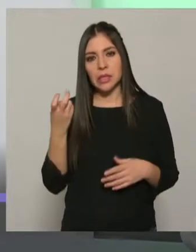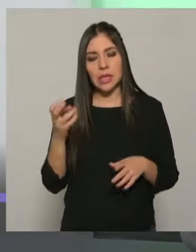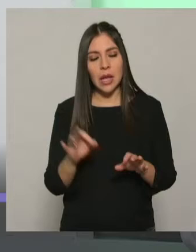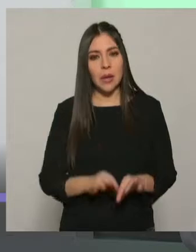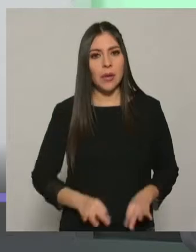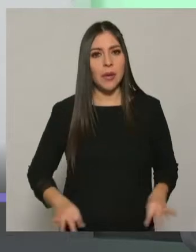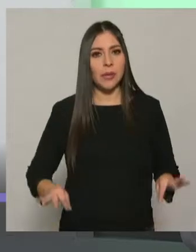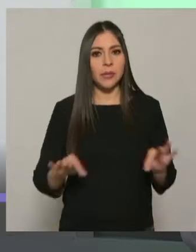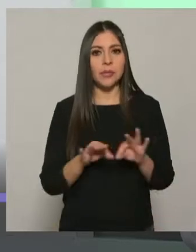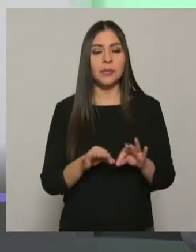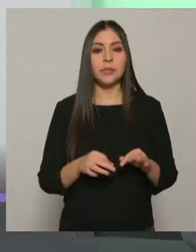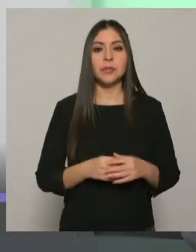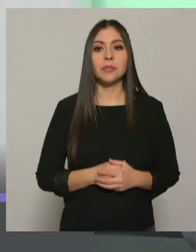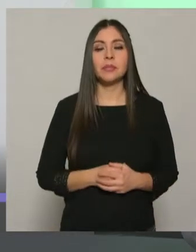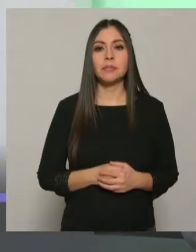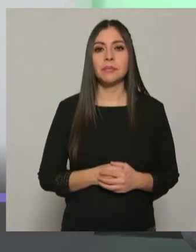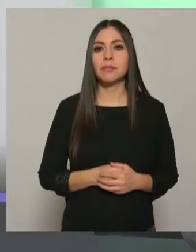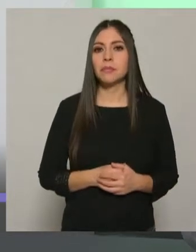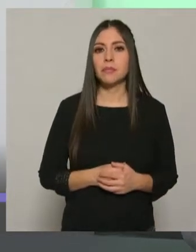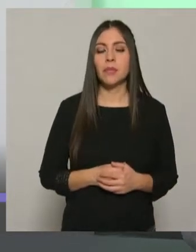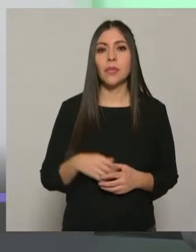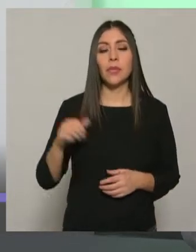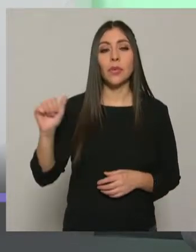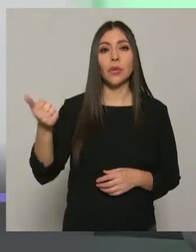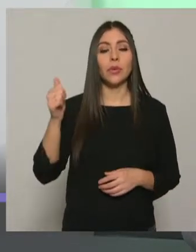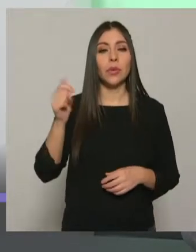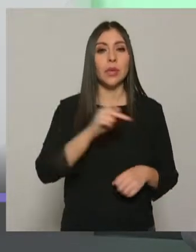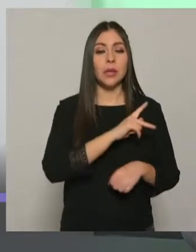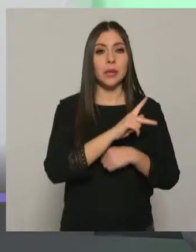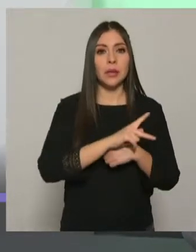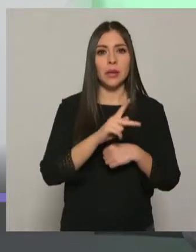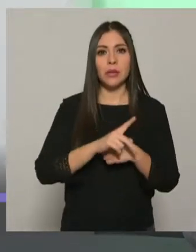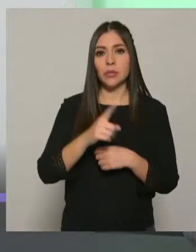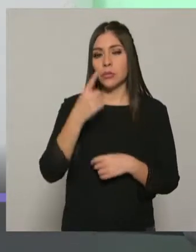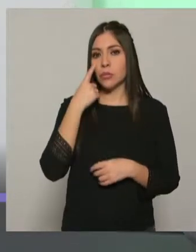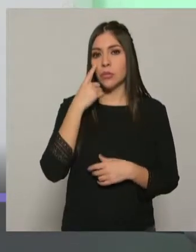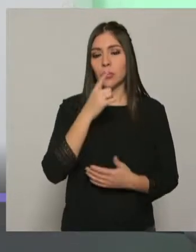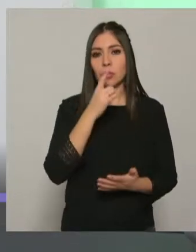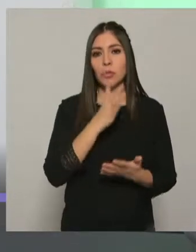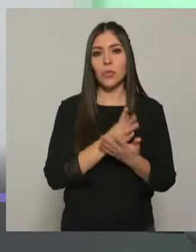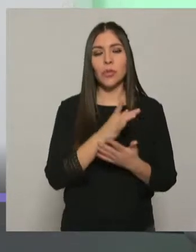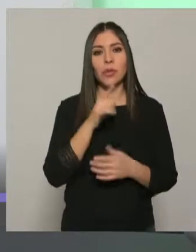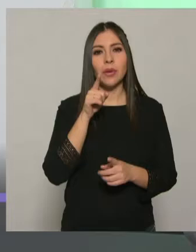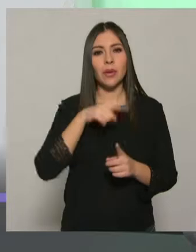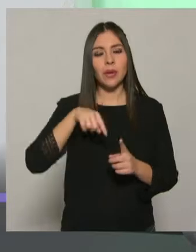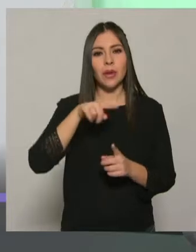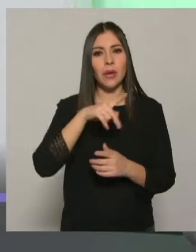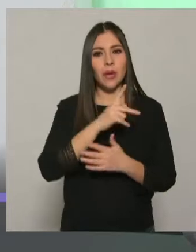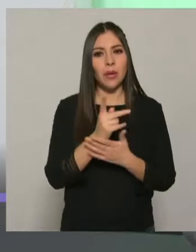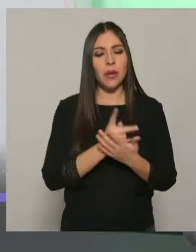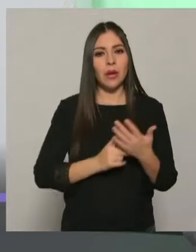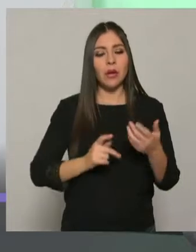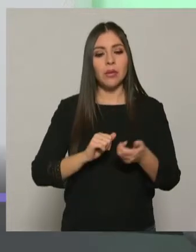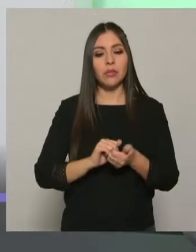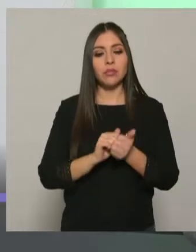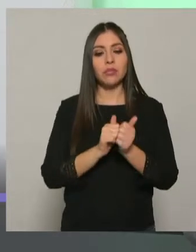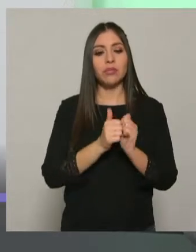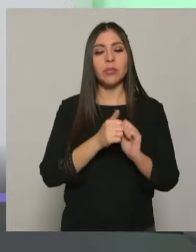importante porque en varios países se ha demostrado que estos programas focalizados no han logrado